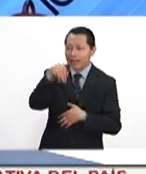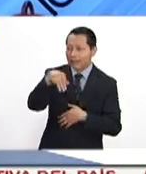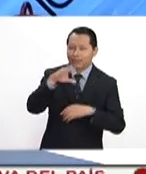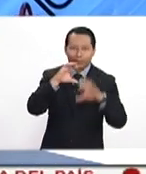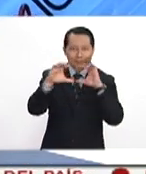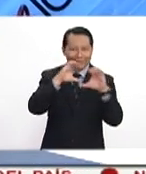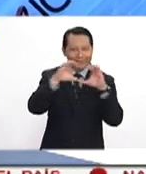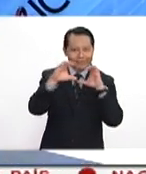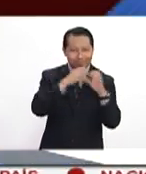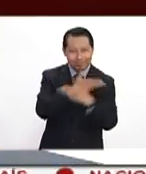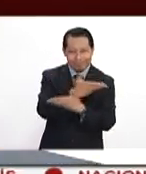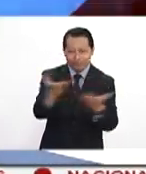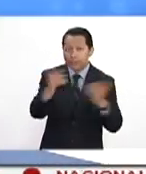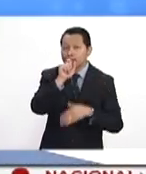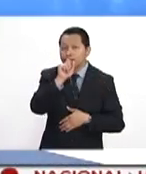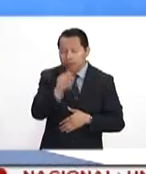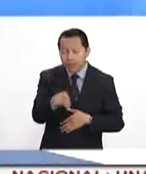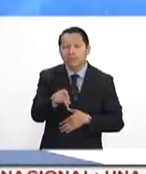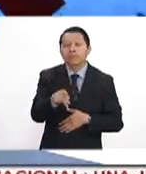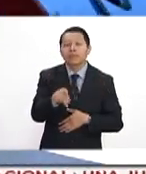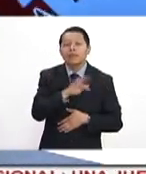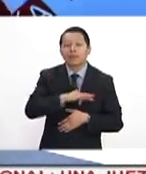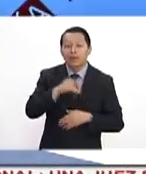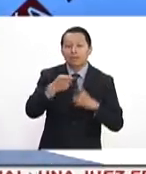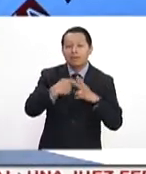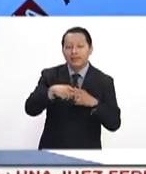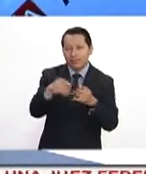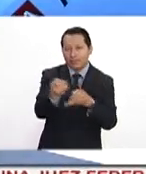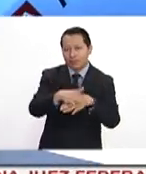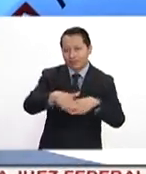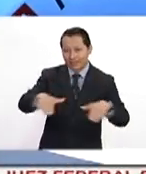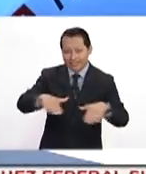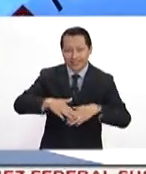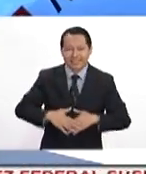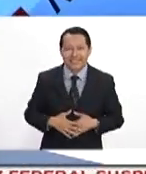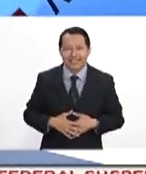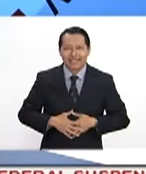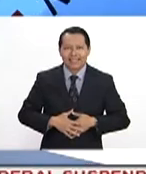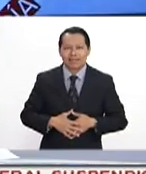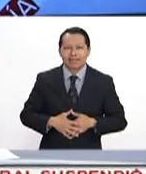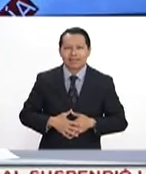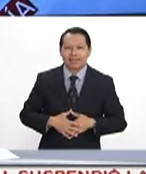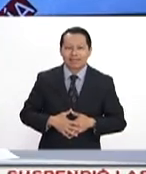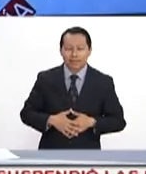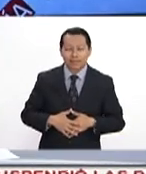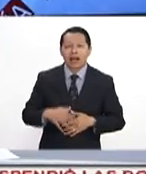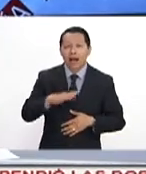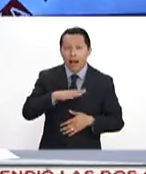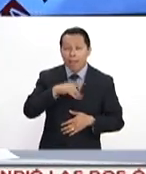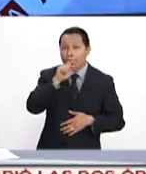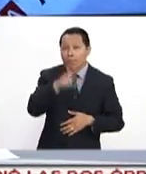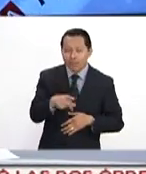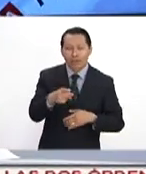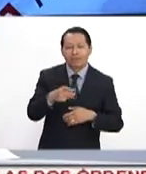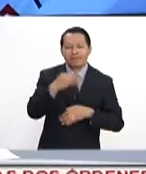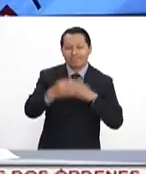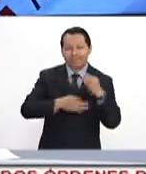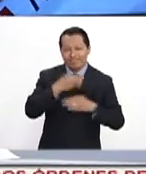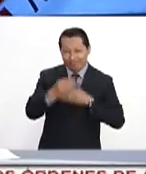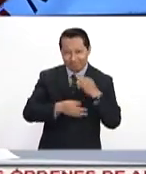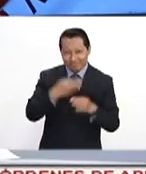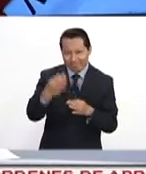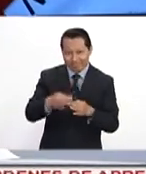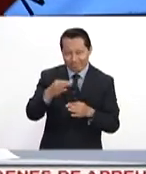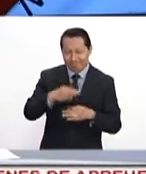la lengua mexicana de señas. Y vamos a iniciar con la información. Así es, este es su informativo, le tenemos